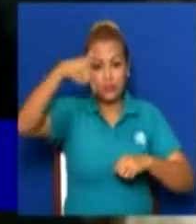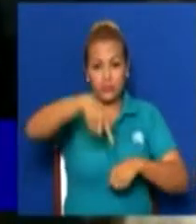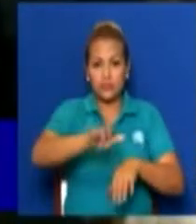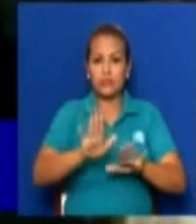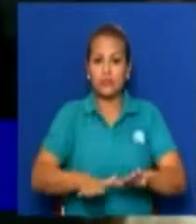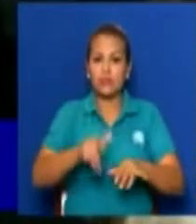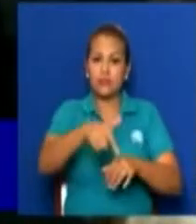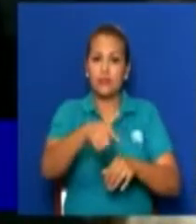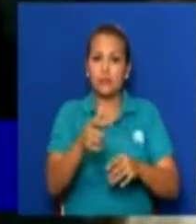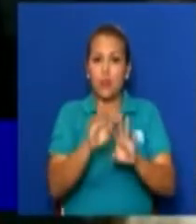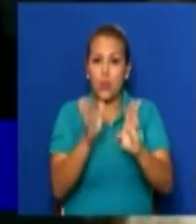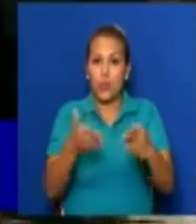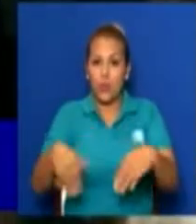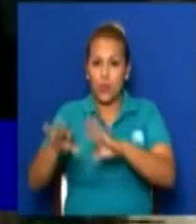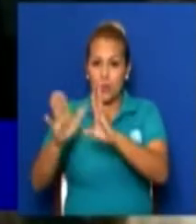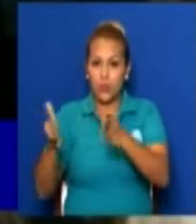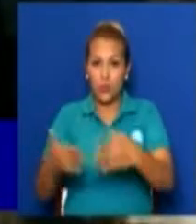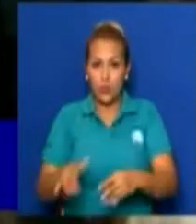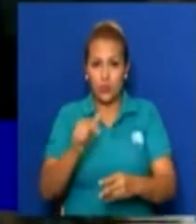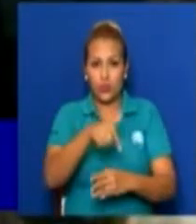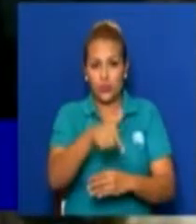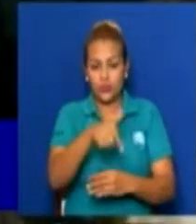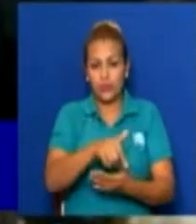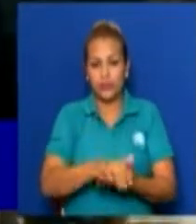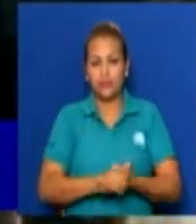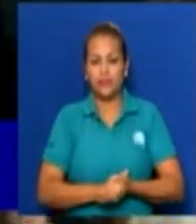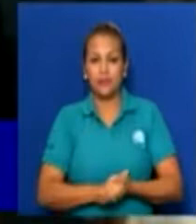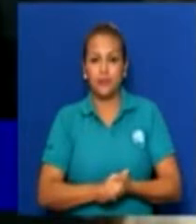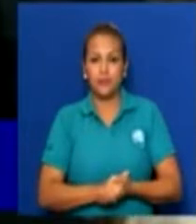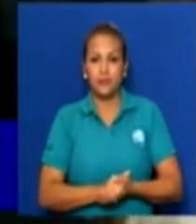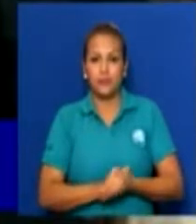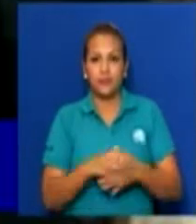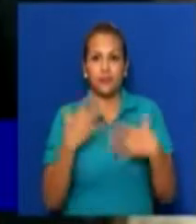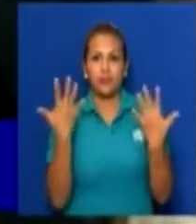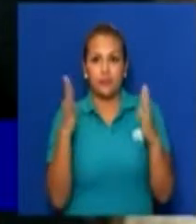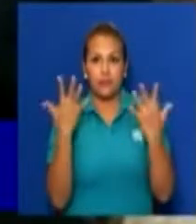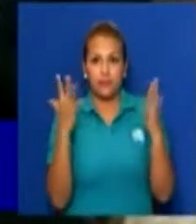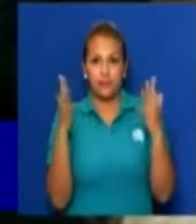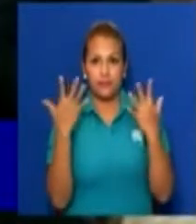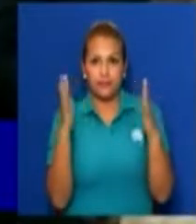estarán siendo ocupadas por mujeres. ¿Verdad?